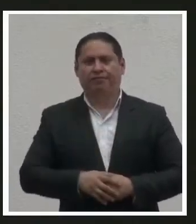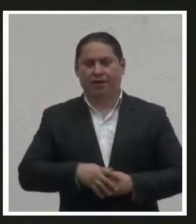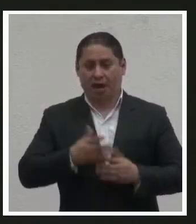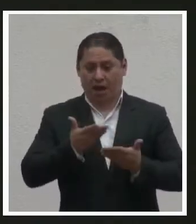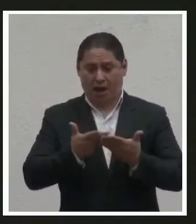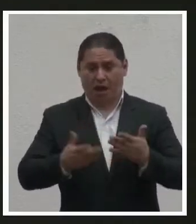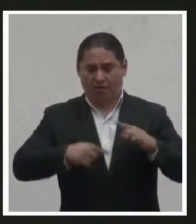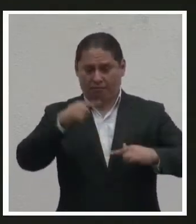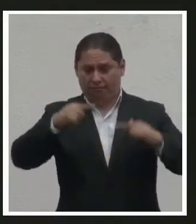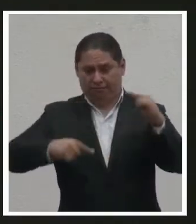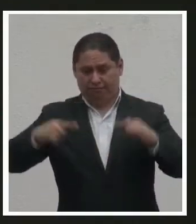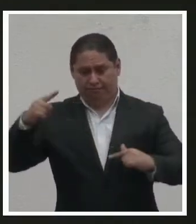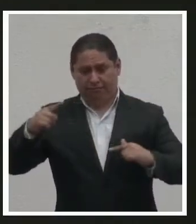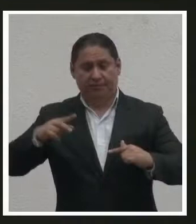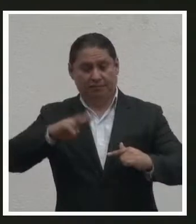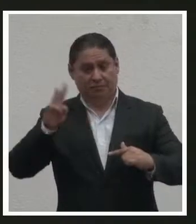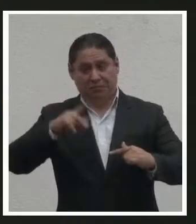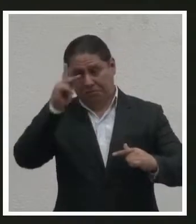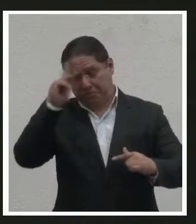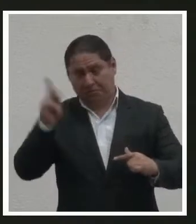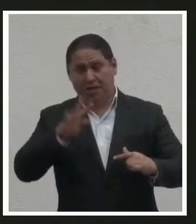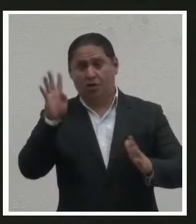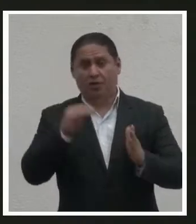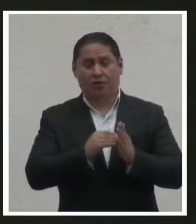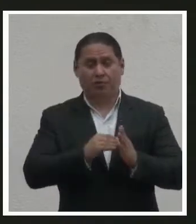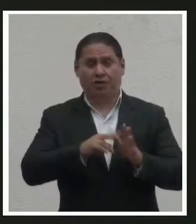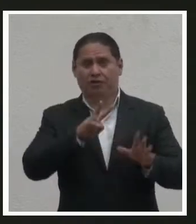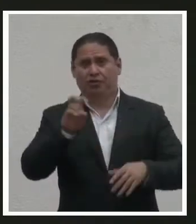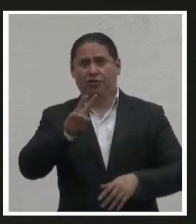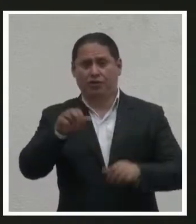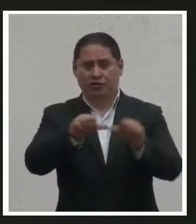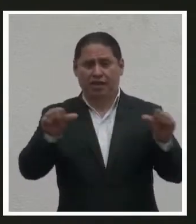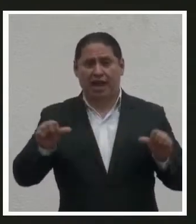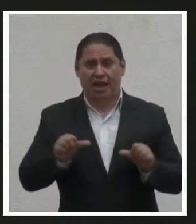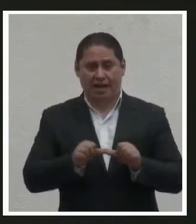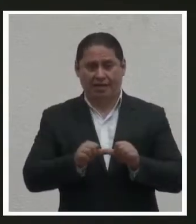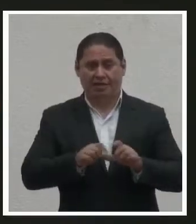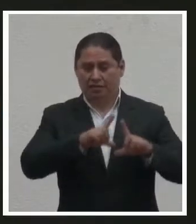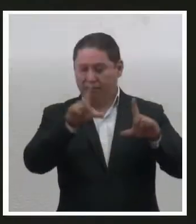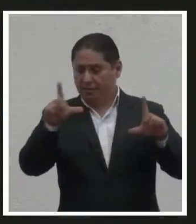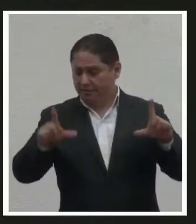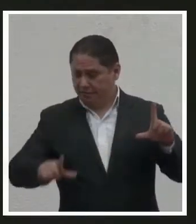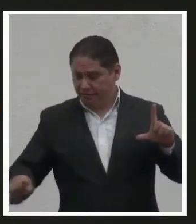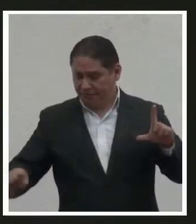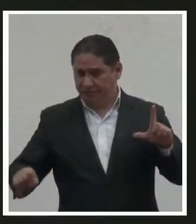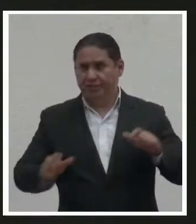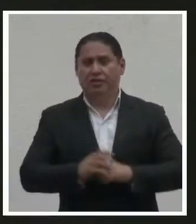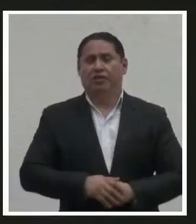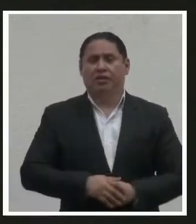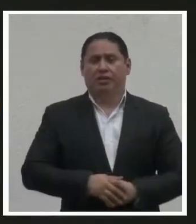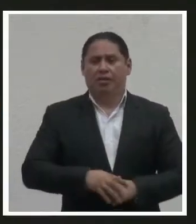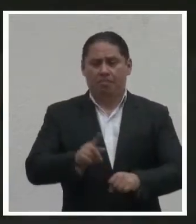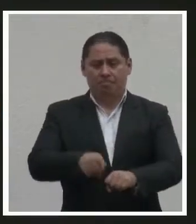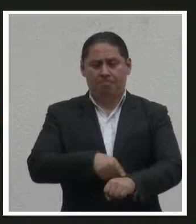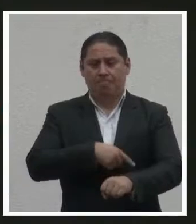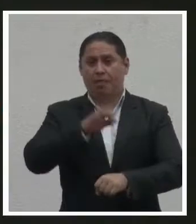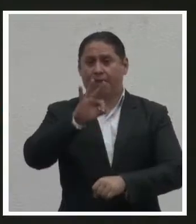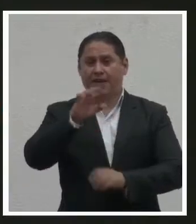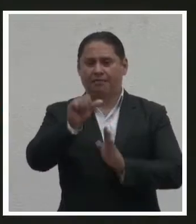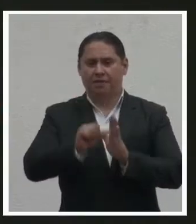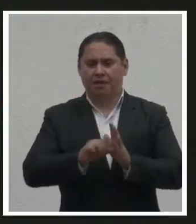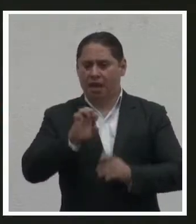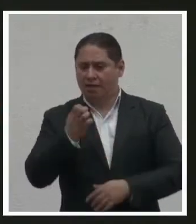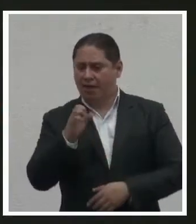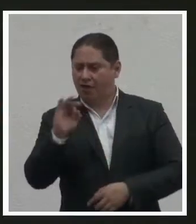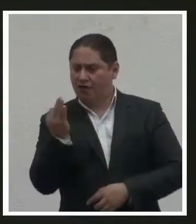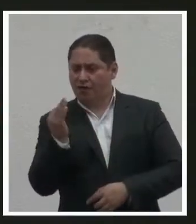es dramática: 4.200 hectáreas afectadas a nivel nacional durante los primeros tres meses de